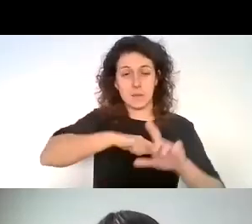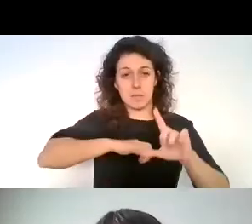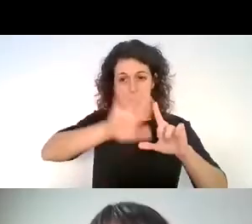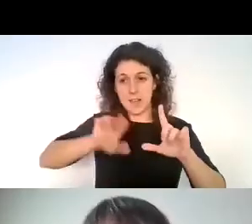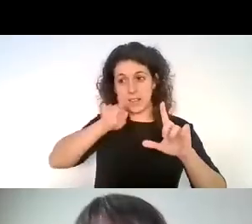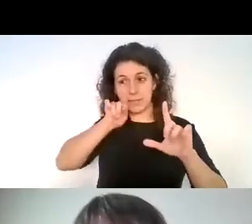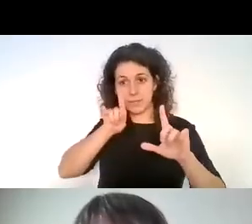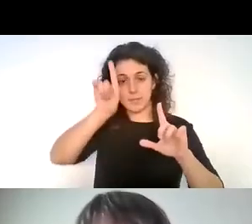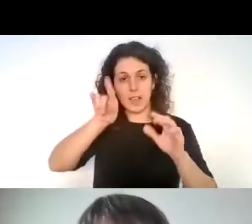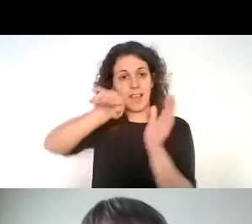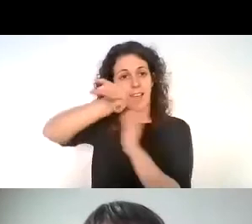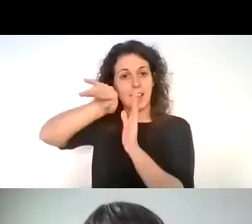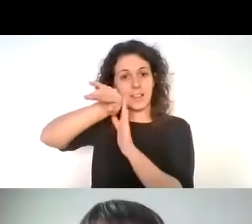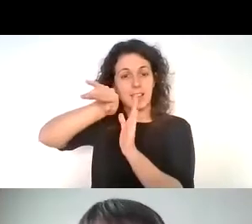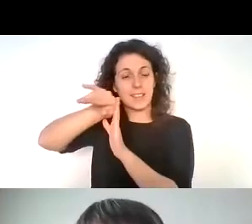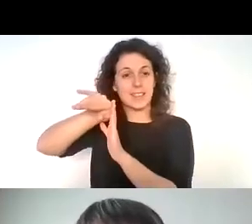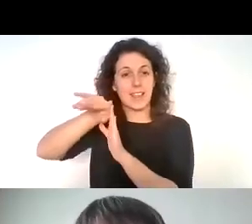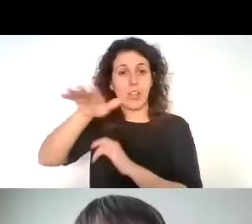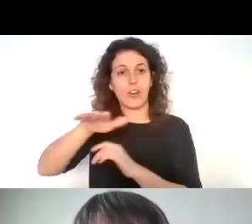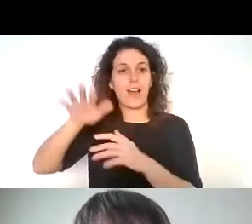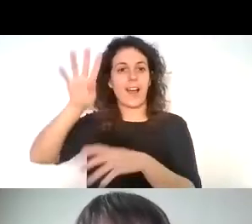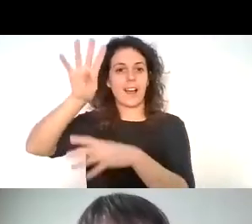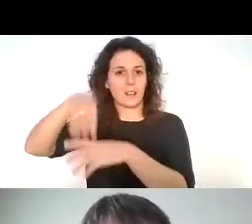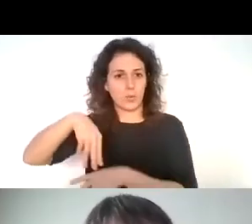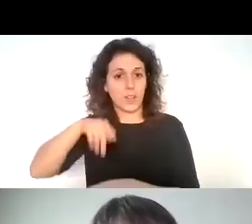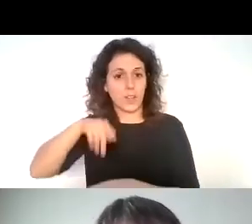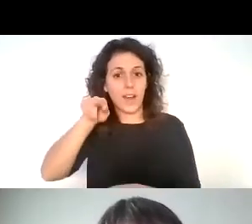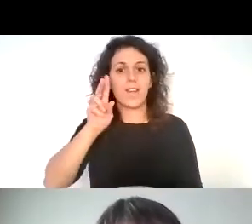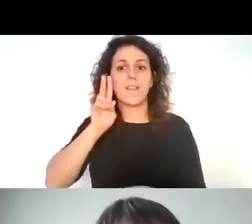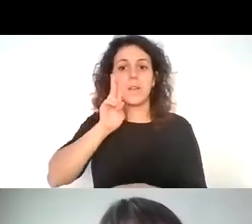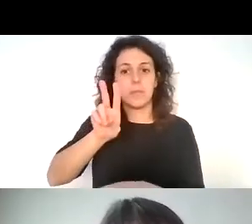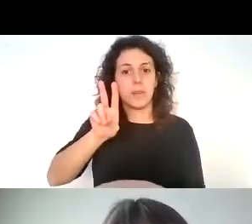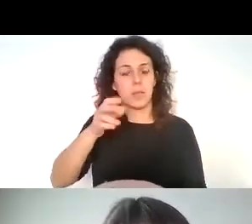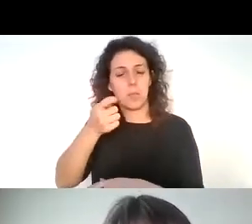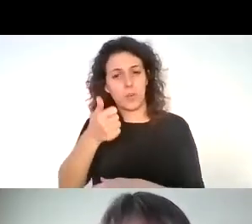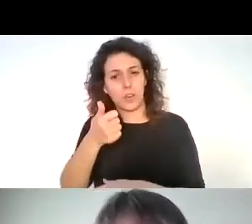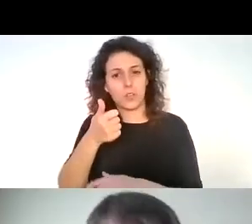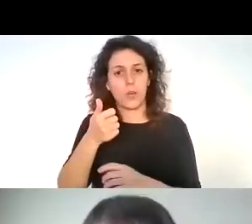Cataluña, también situado en el noreste. Aquí en el mapa podéis ubicaros también un poco.